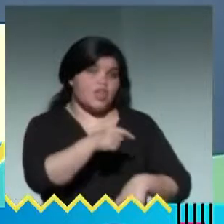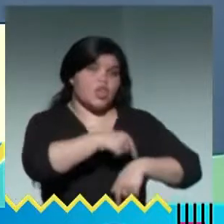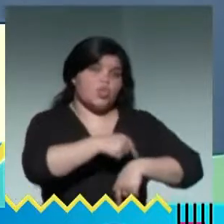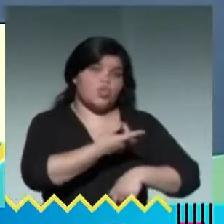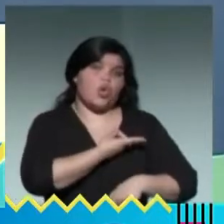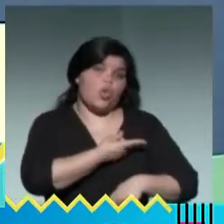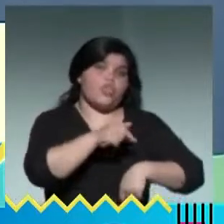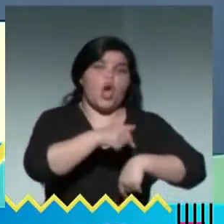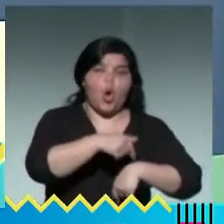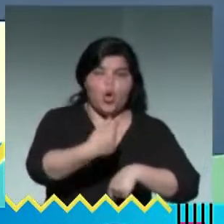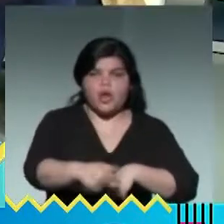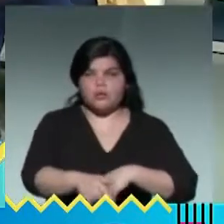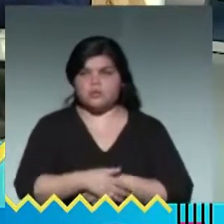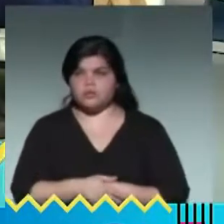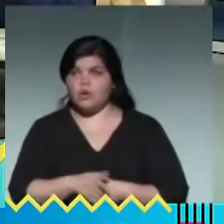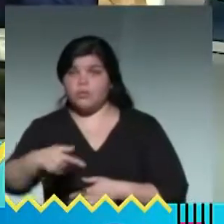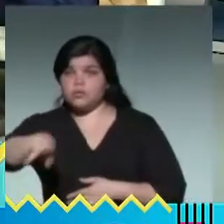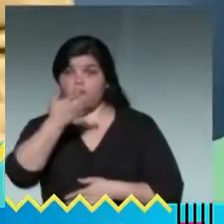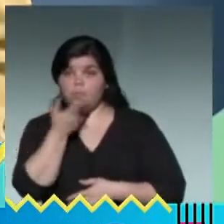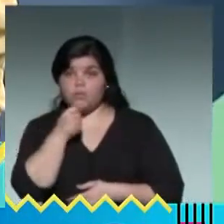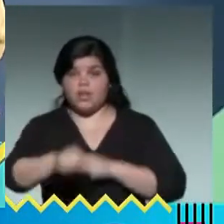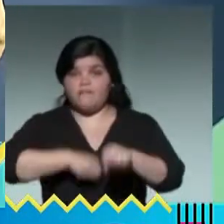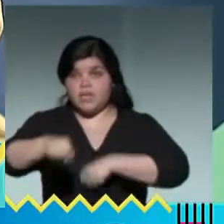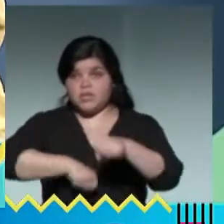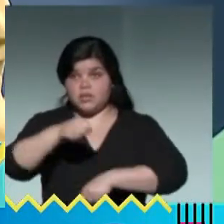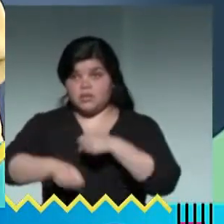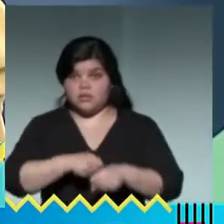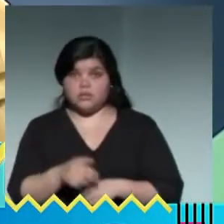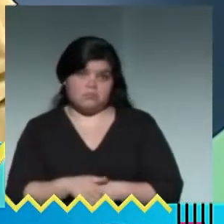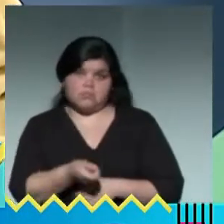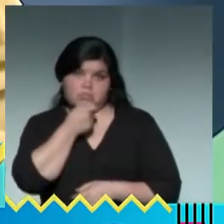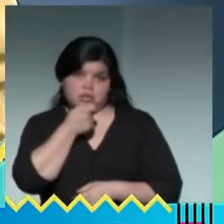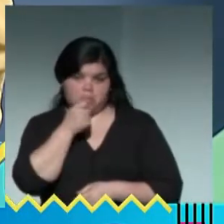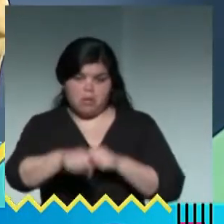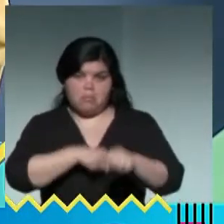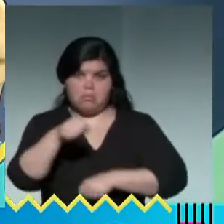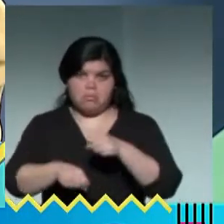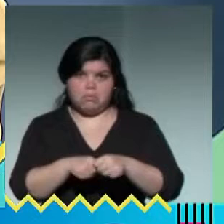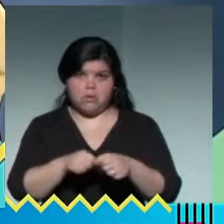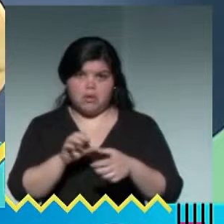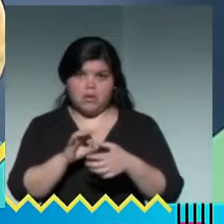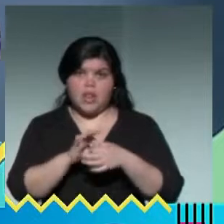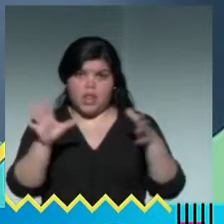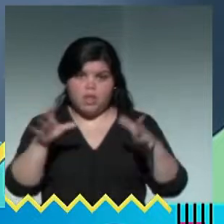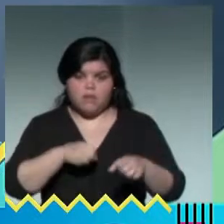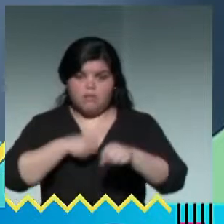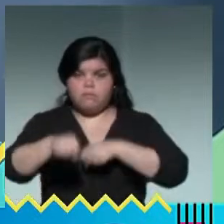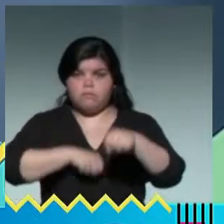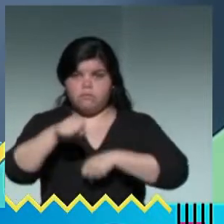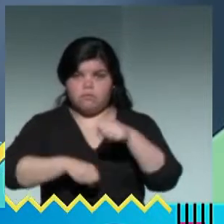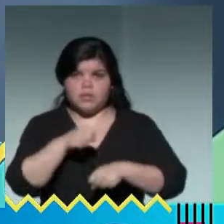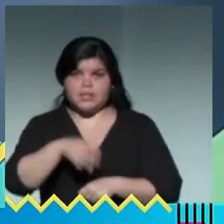a vos te gusta andar en bicicleta, a ustedes, chicas, les gusta andar en bicicleta. Entonces, bueno, se mueven en bicicleta, yo tengo que saber dónde voy a tener